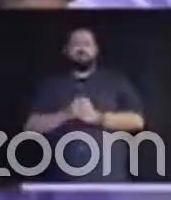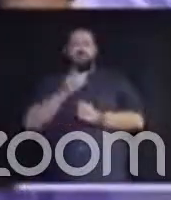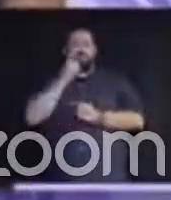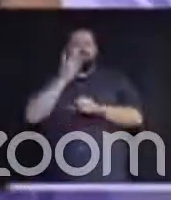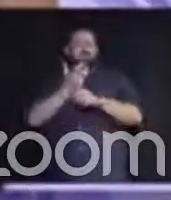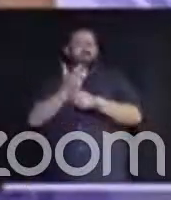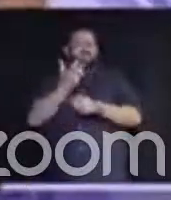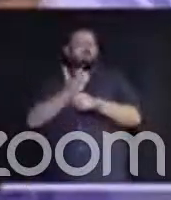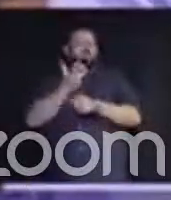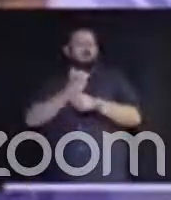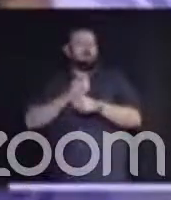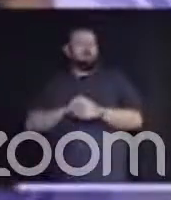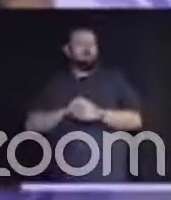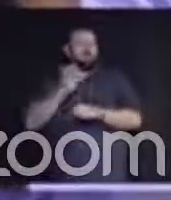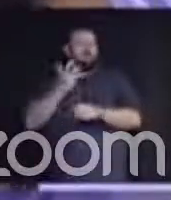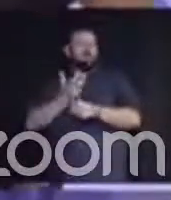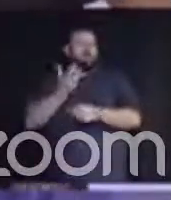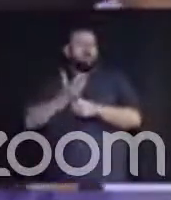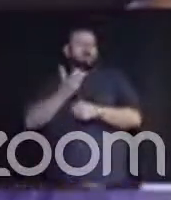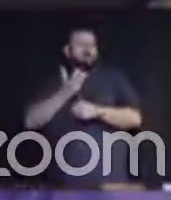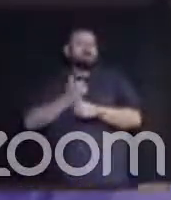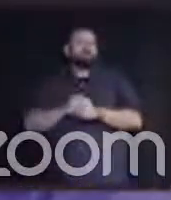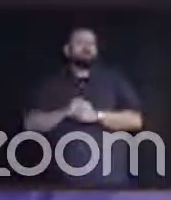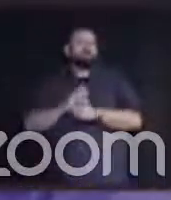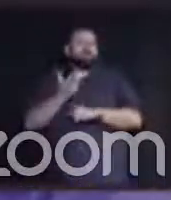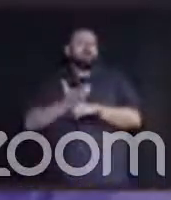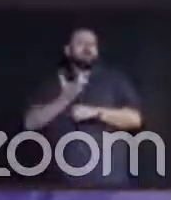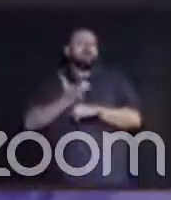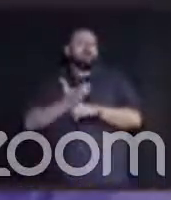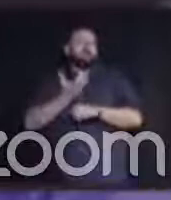USA, USA, USA.